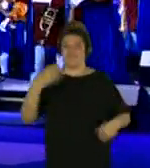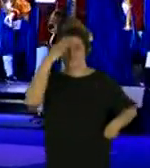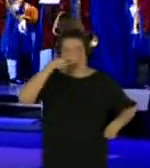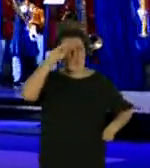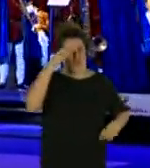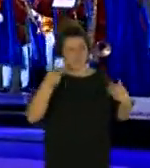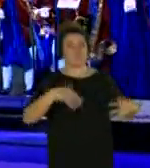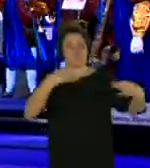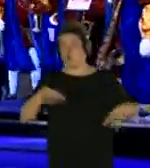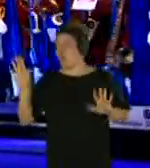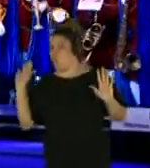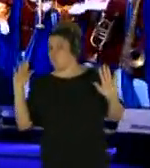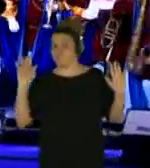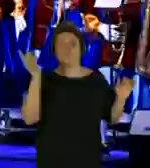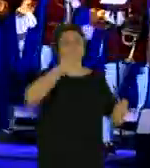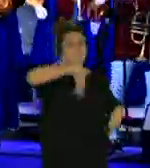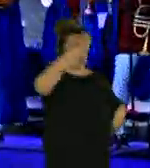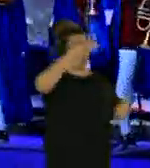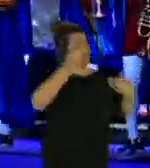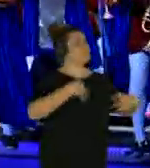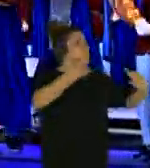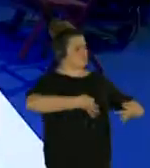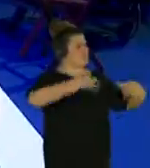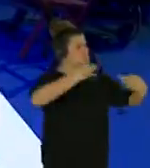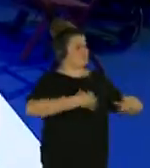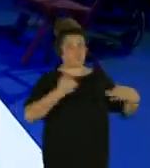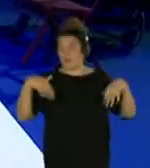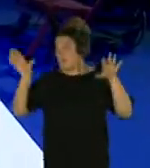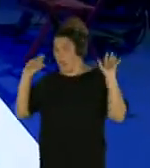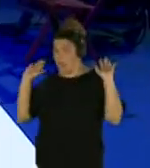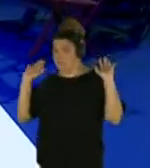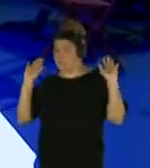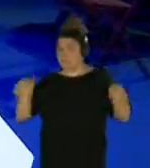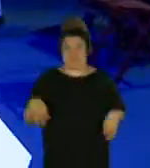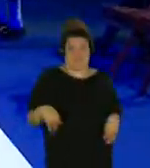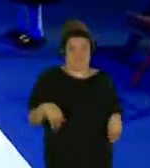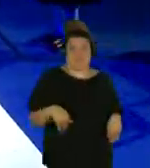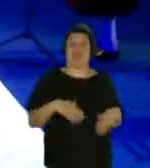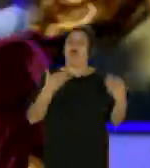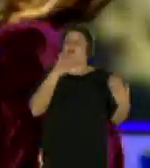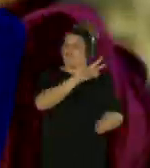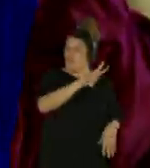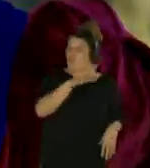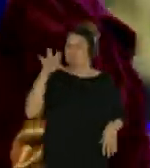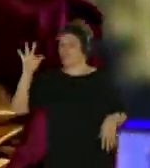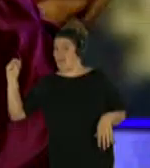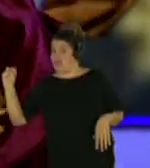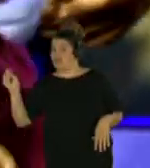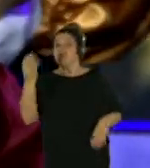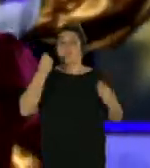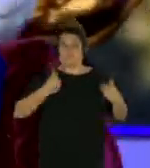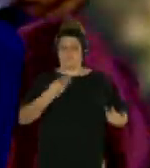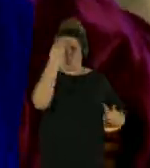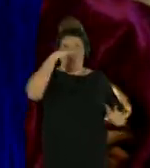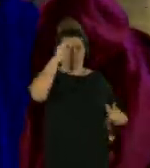señores. ¡Fu! Cubanito es muy formal. ¡Fa! Vale más el cubanito. Y